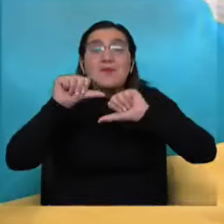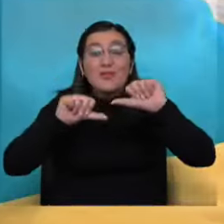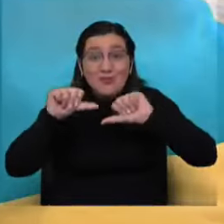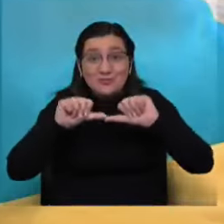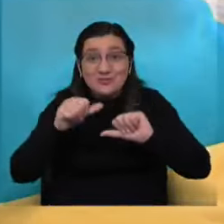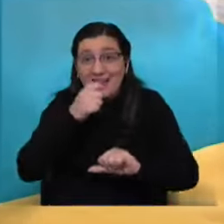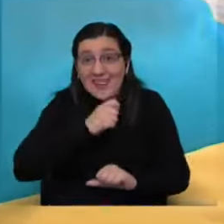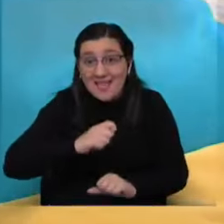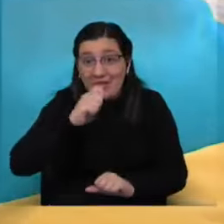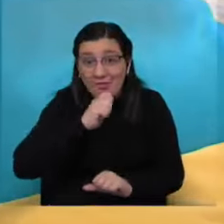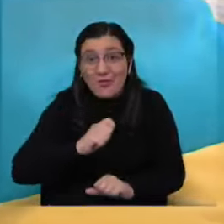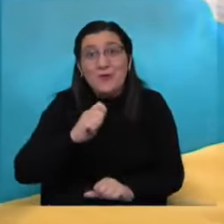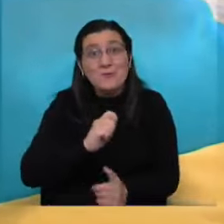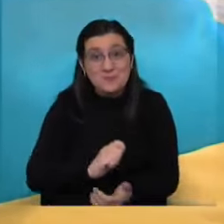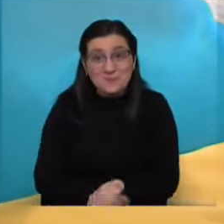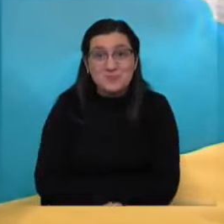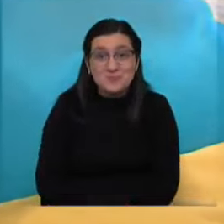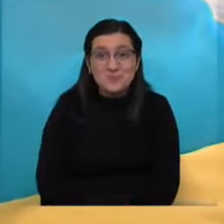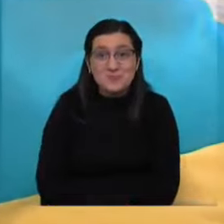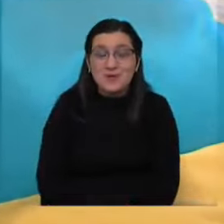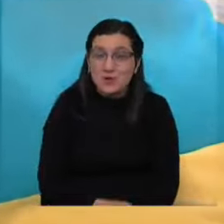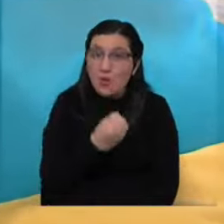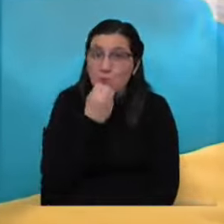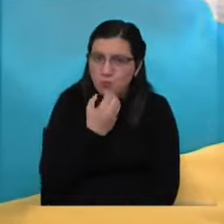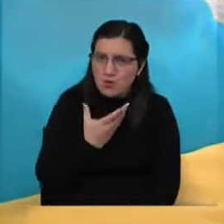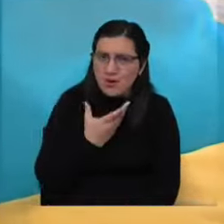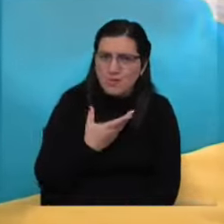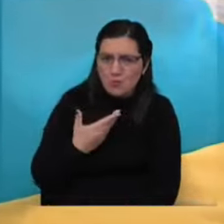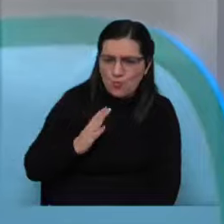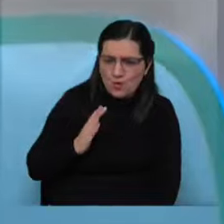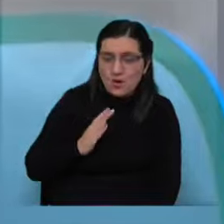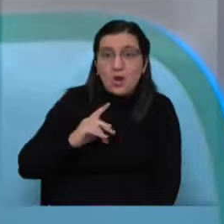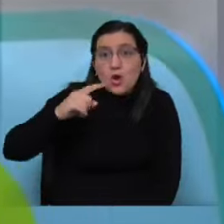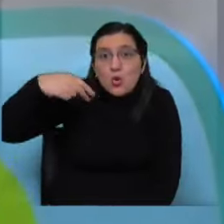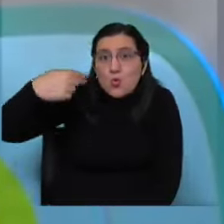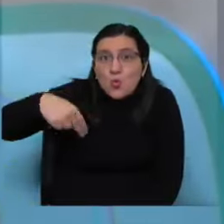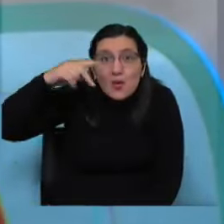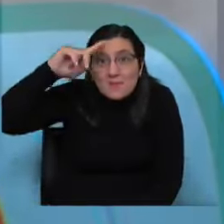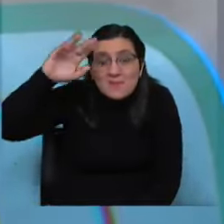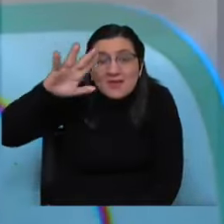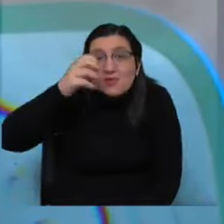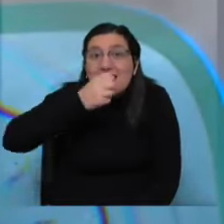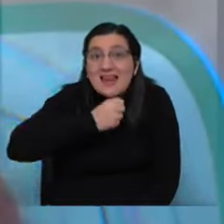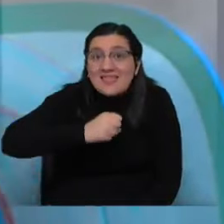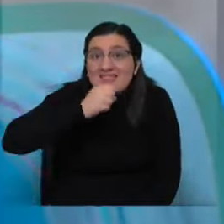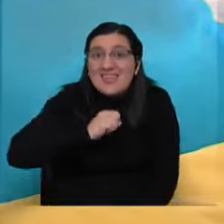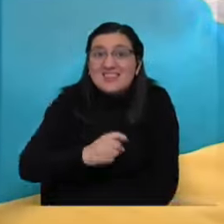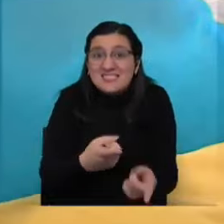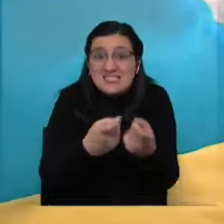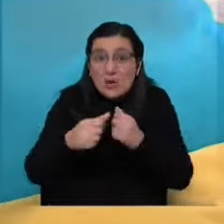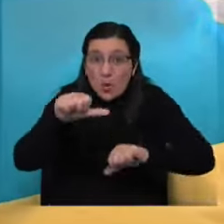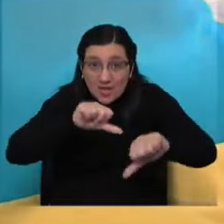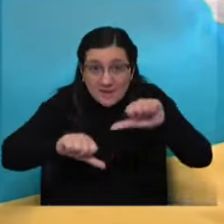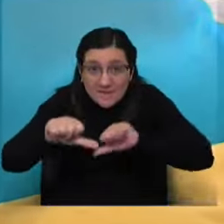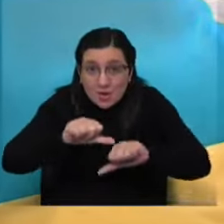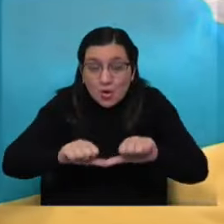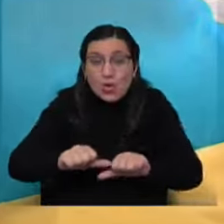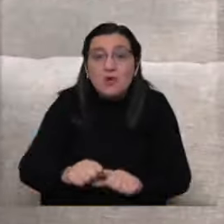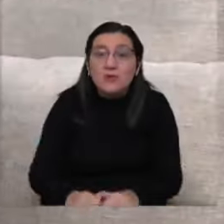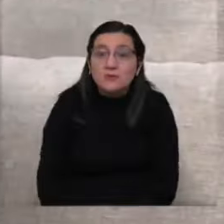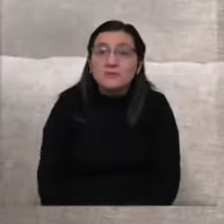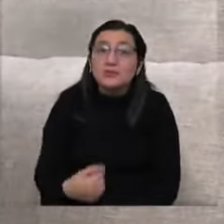forma Escandalosa es y era una gran mujer este Nunca me imaginé que una ladería necesitar un quím necesit un químico Sí señor Bueno